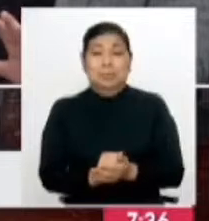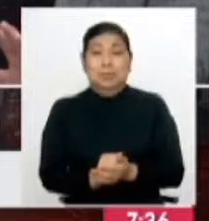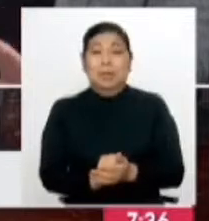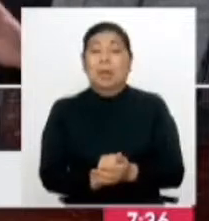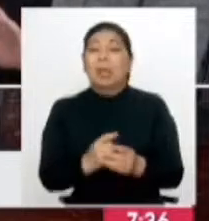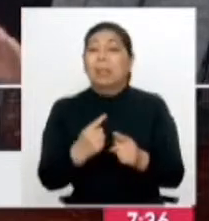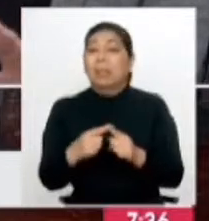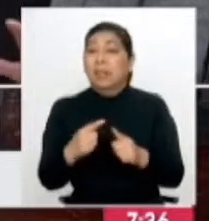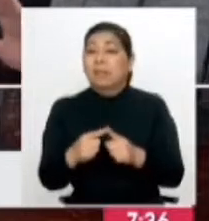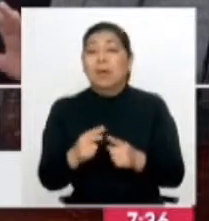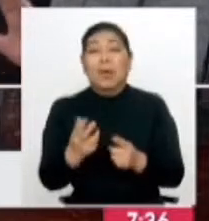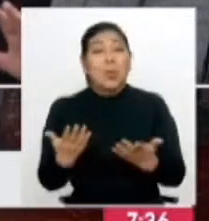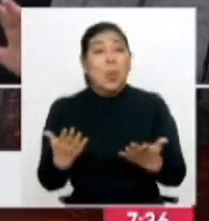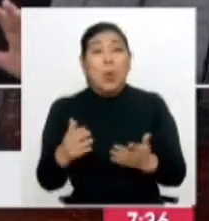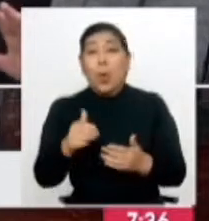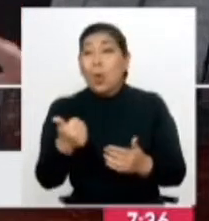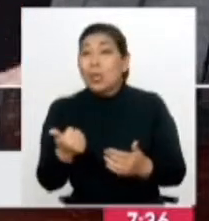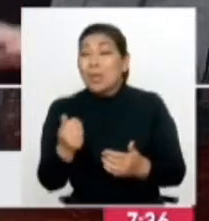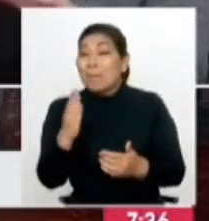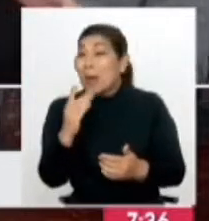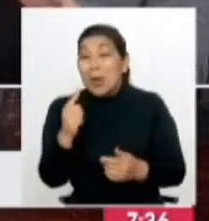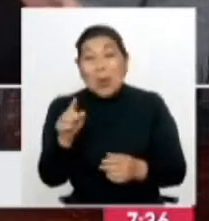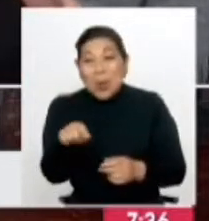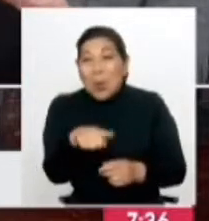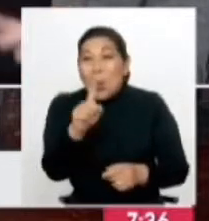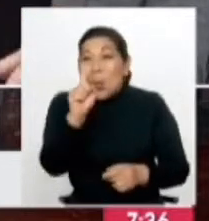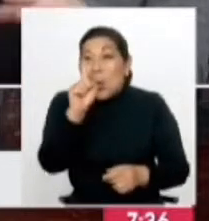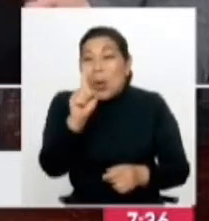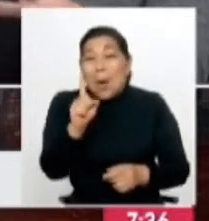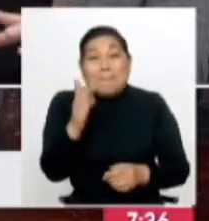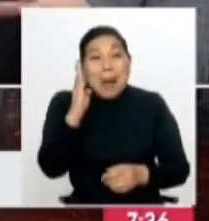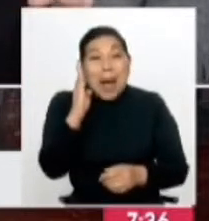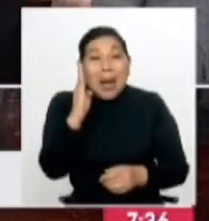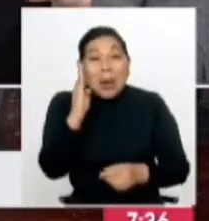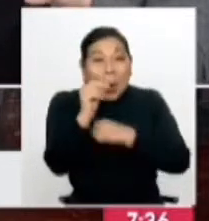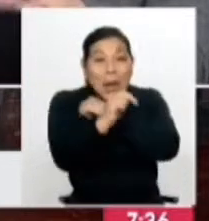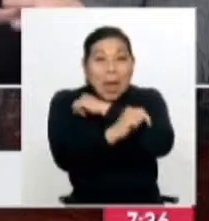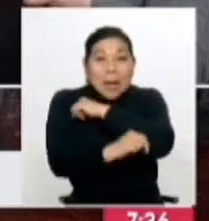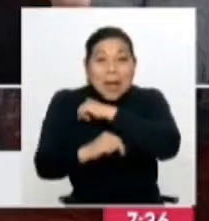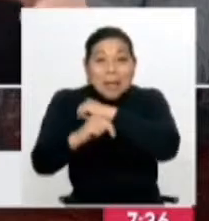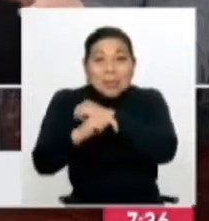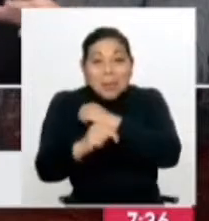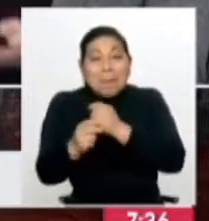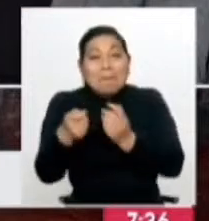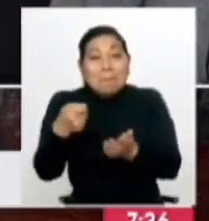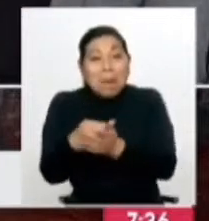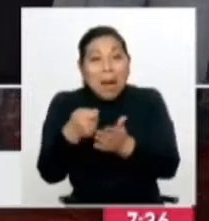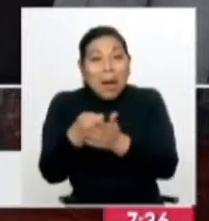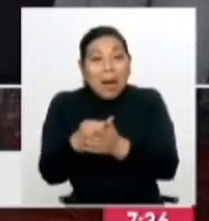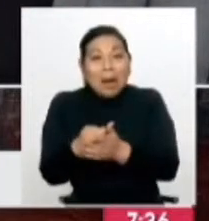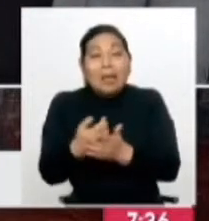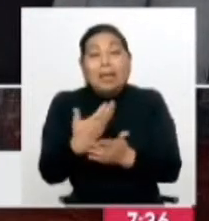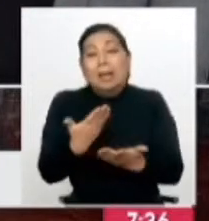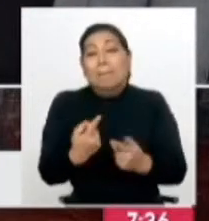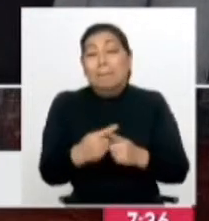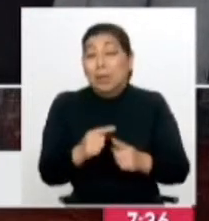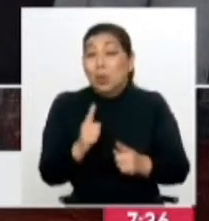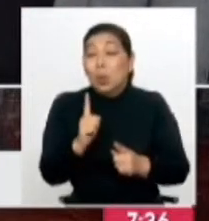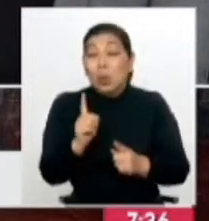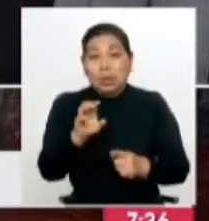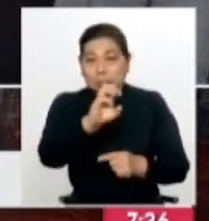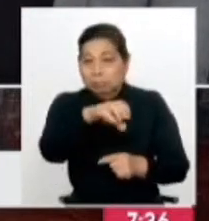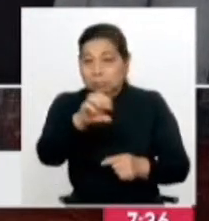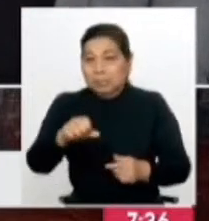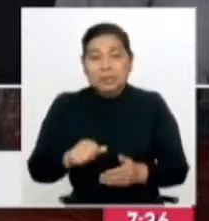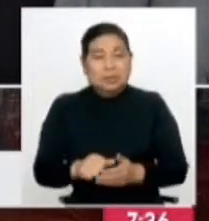están ubicadas en donde no hay otra oferta bancaria, claro, y somos el único medio financiero de bancarización de la zona. Estos son como